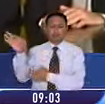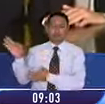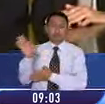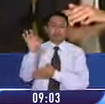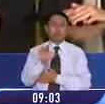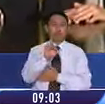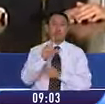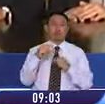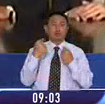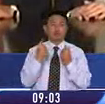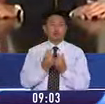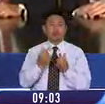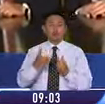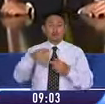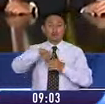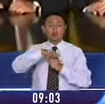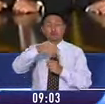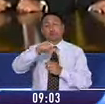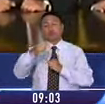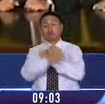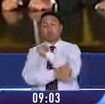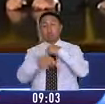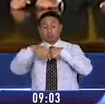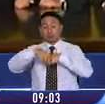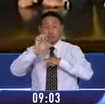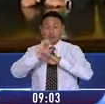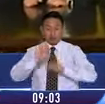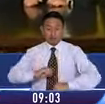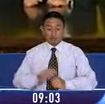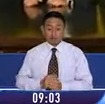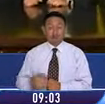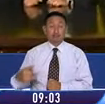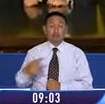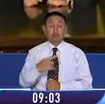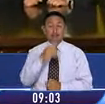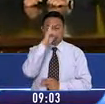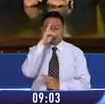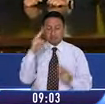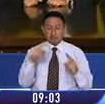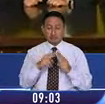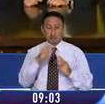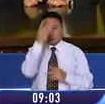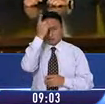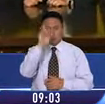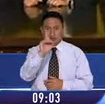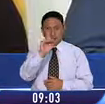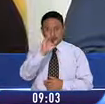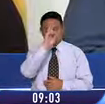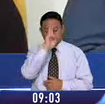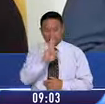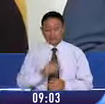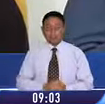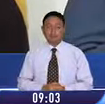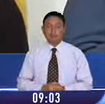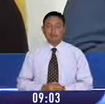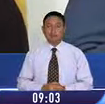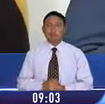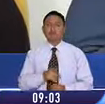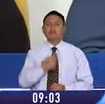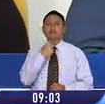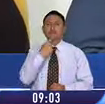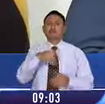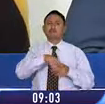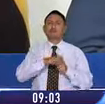las delegaciones diplomáticas acreditadas en el país han reconocido la decisión de Lasso. ¿Qué fue lo que manifestó el